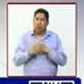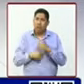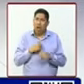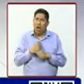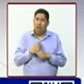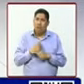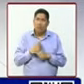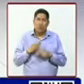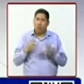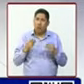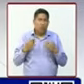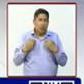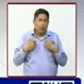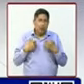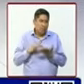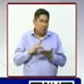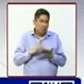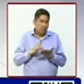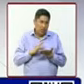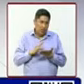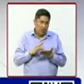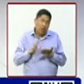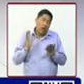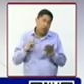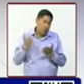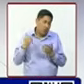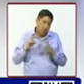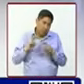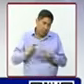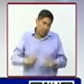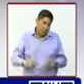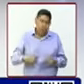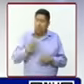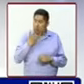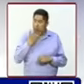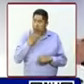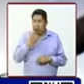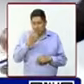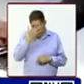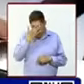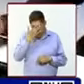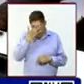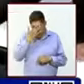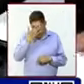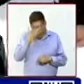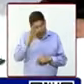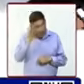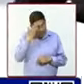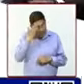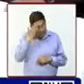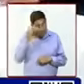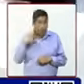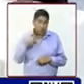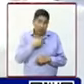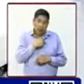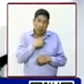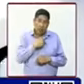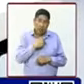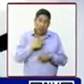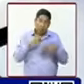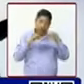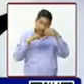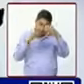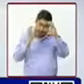él no ha recibido tratamiento, ¿no es cierto? Pero eso es tema para otra investigación. Sí. Lo cierto es que, bueno, ya conocemos el diagnóstico. Y un